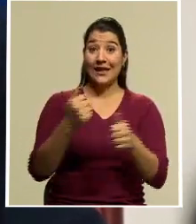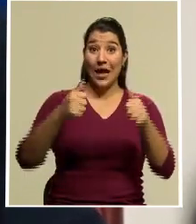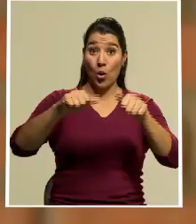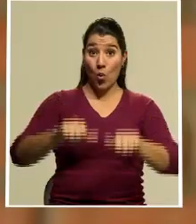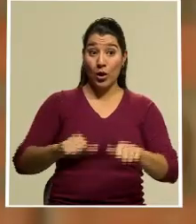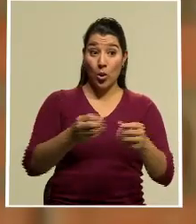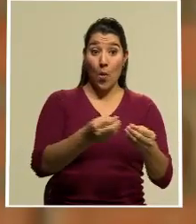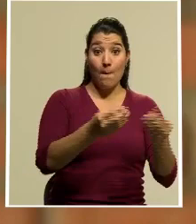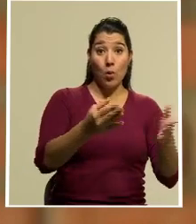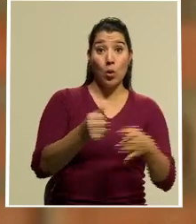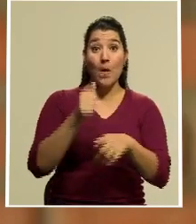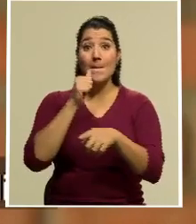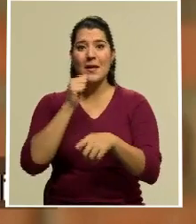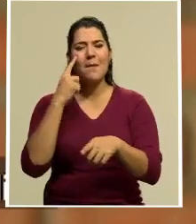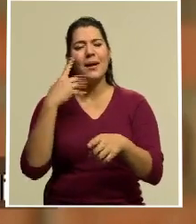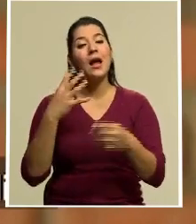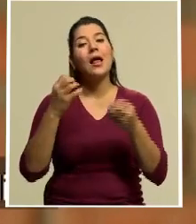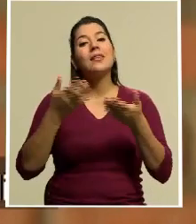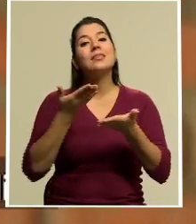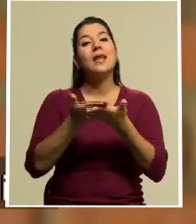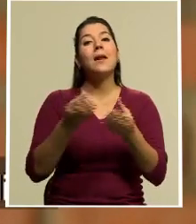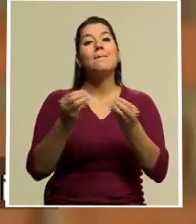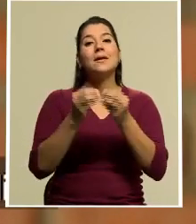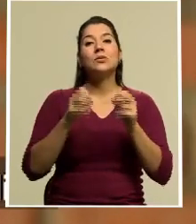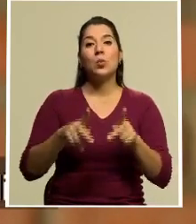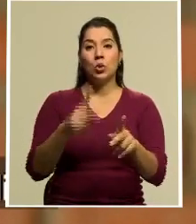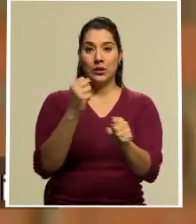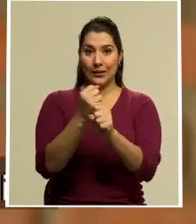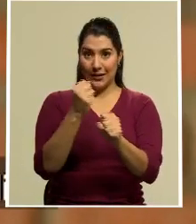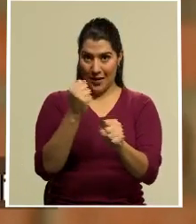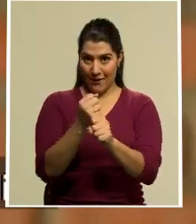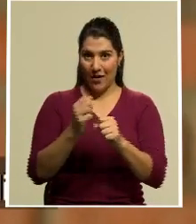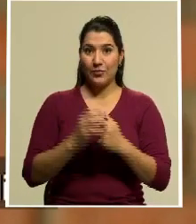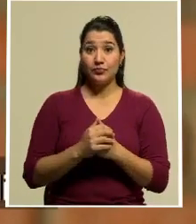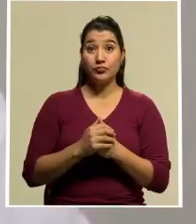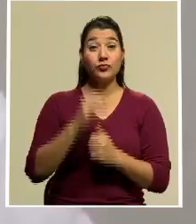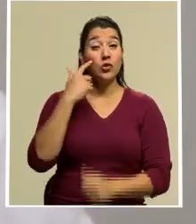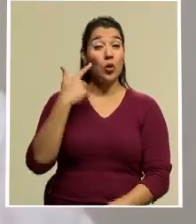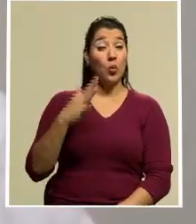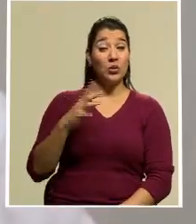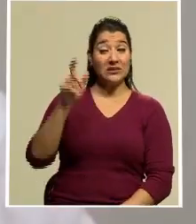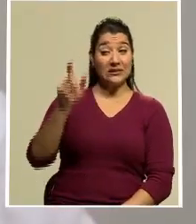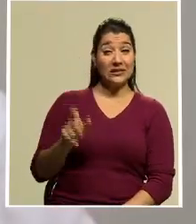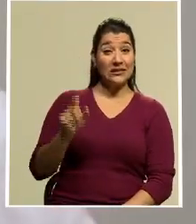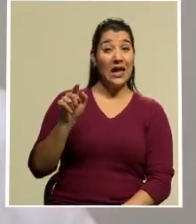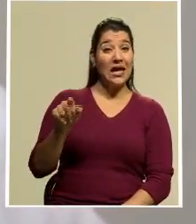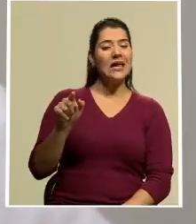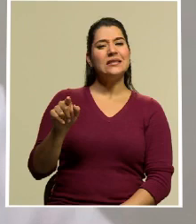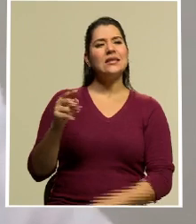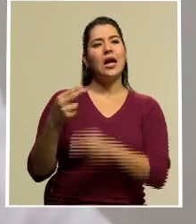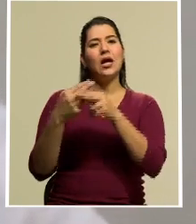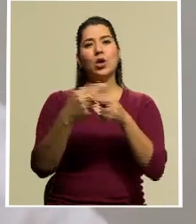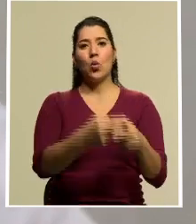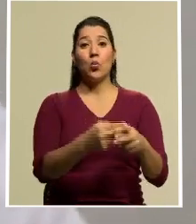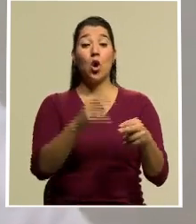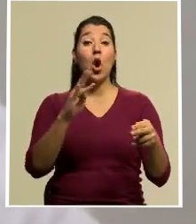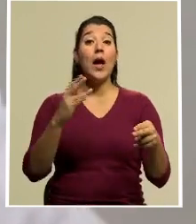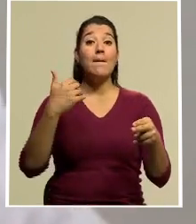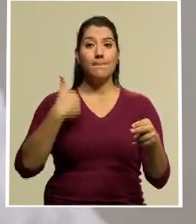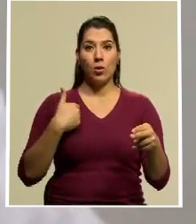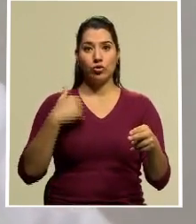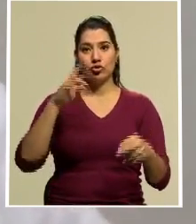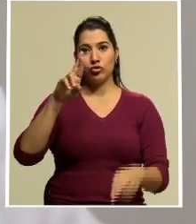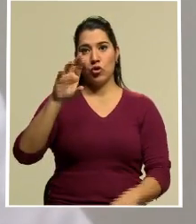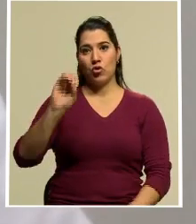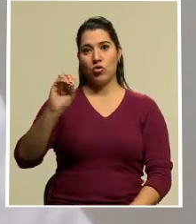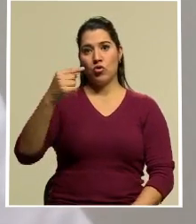público-privadas para abrir fuentes de trabajo. Se le cuestiona, supuestamente, haber dejado nombrado a su esposo,